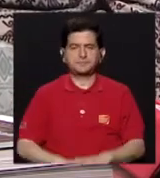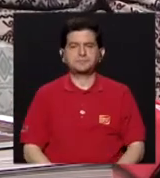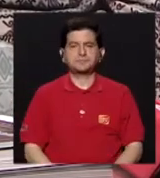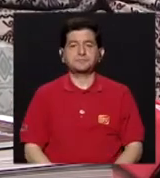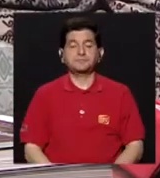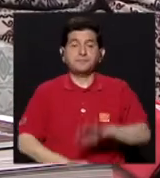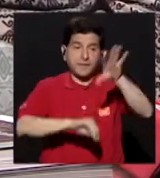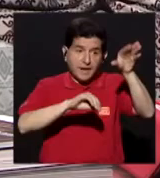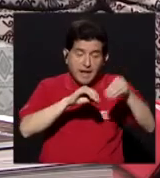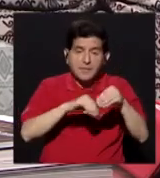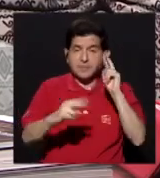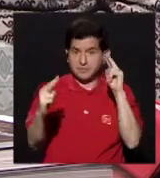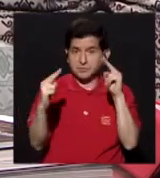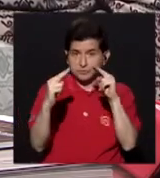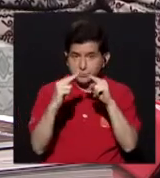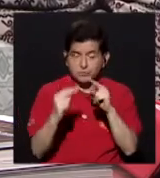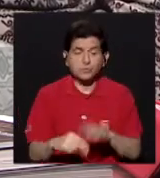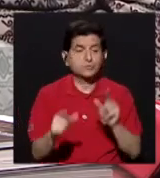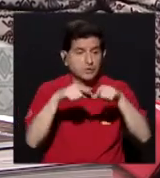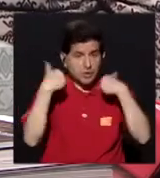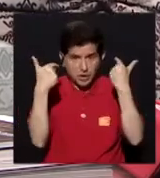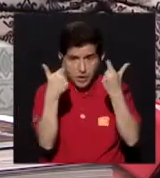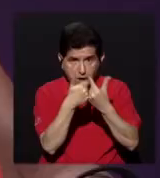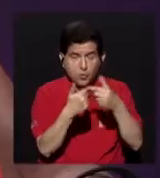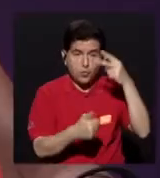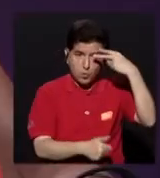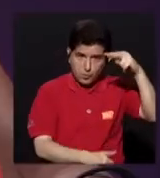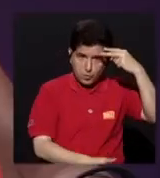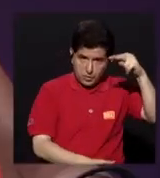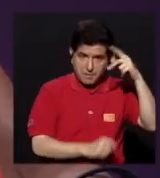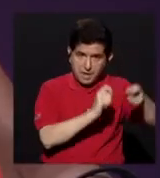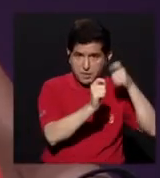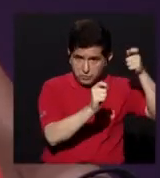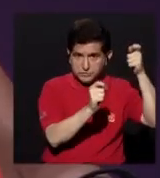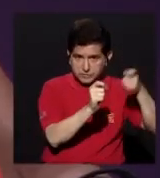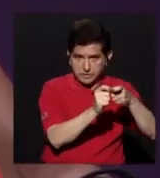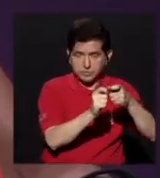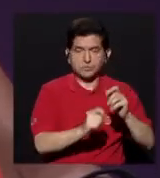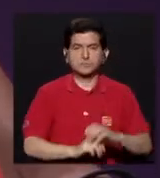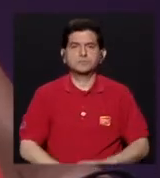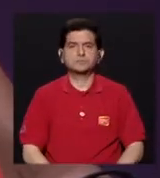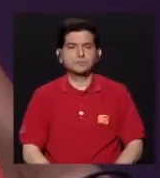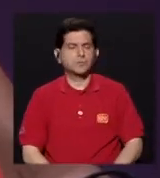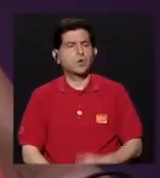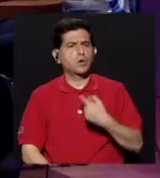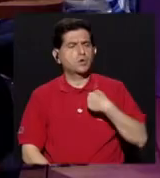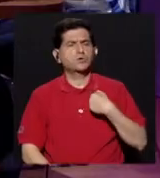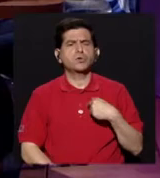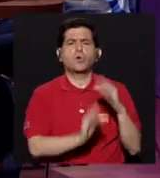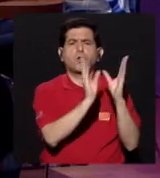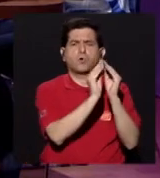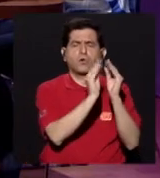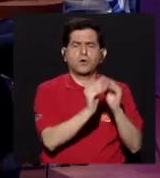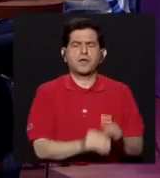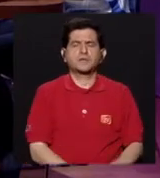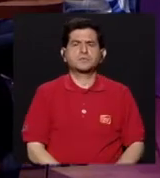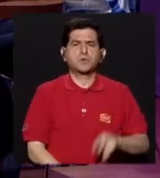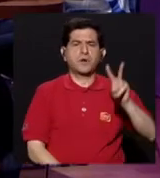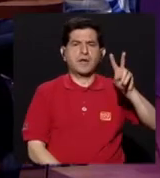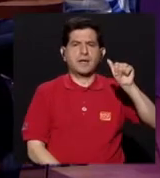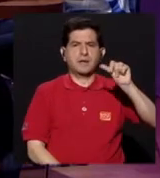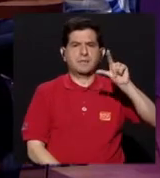además de conocer lo que era el grupo en México propiamente. Yo estuve en un congreso en Vallarta y ahí